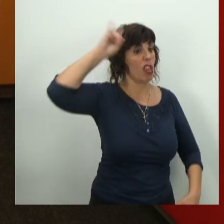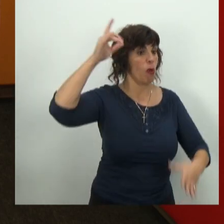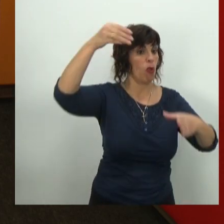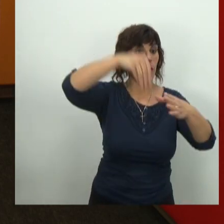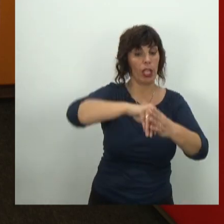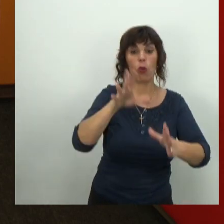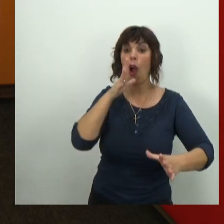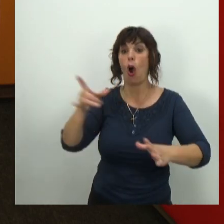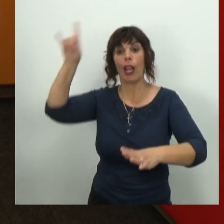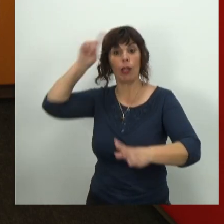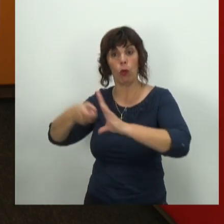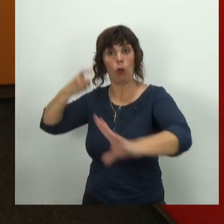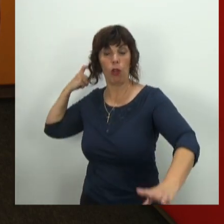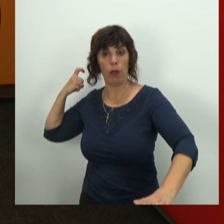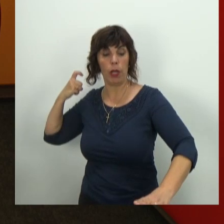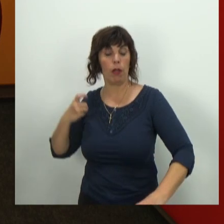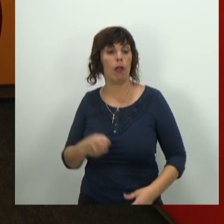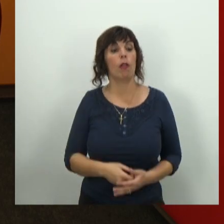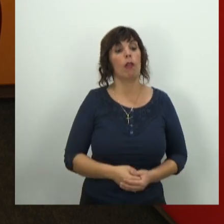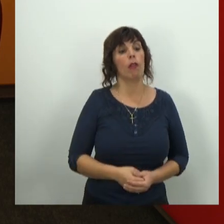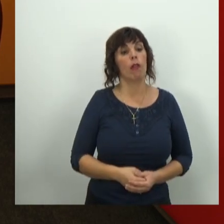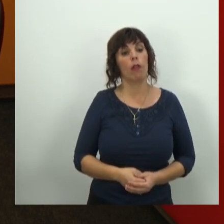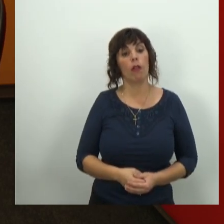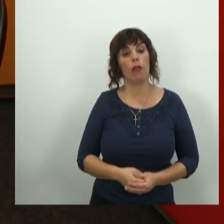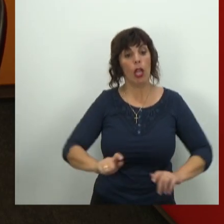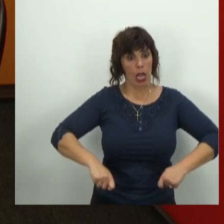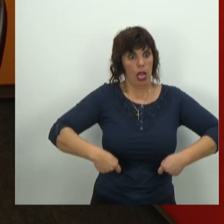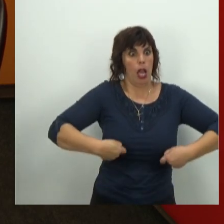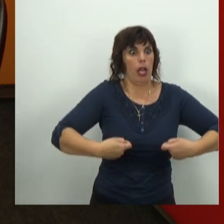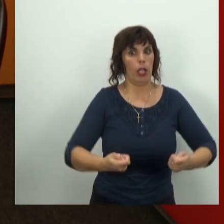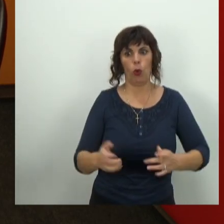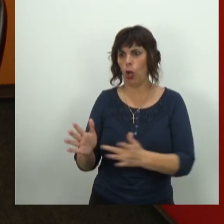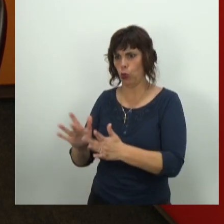endemoniados, teniendo poder sobre la naturaleza.